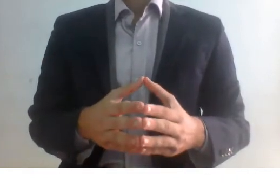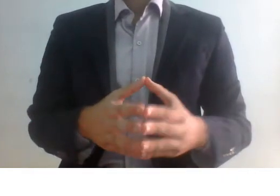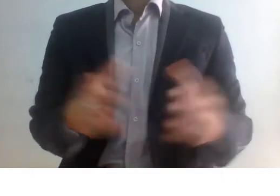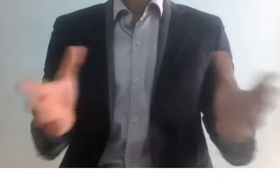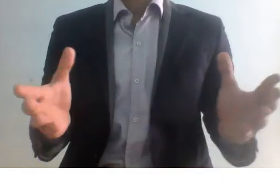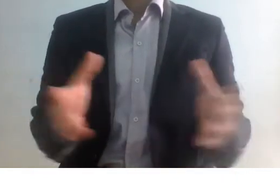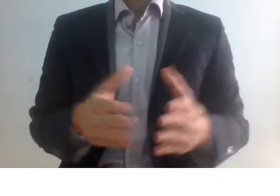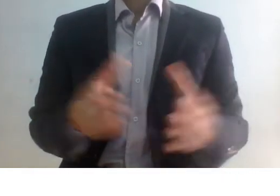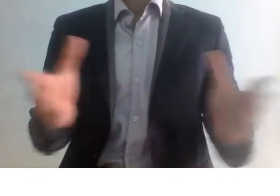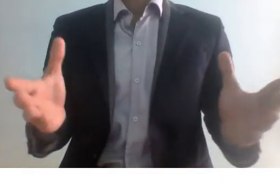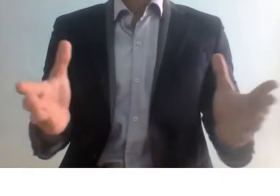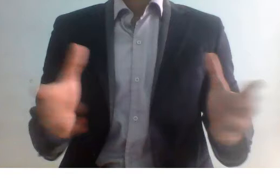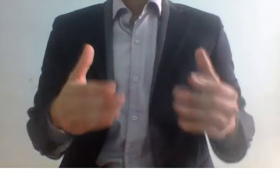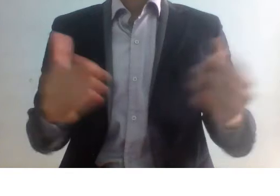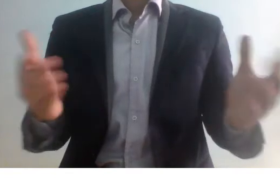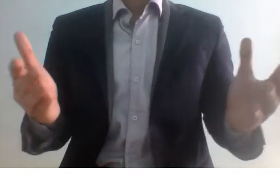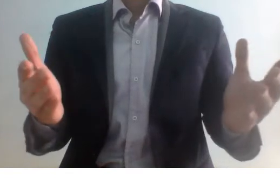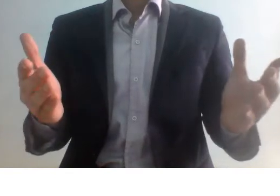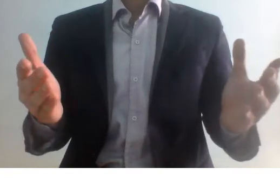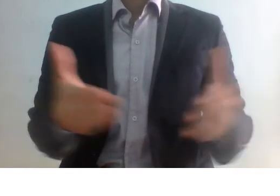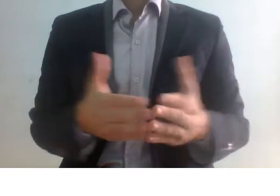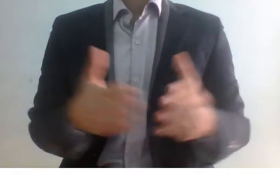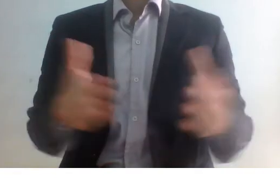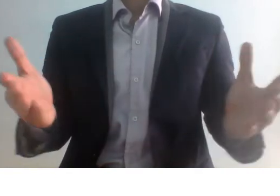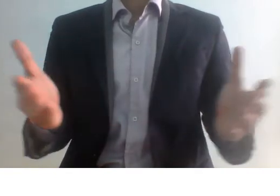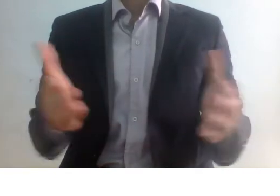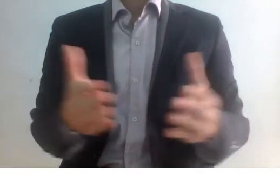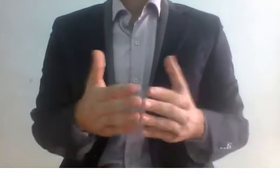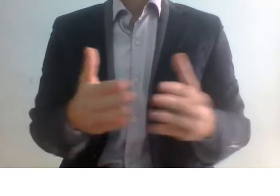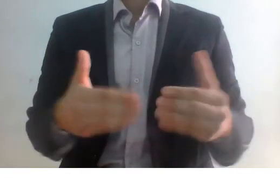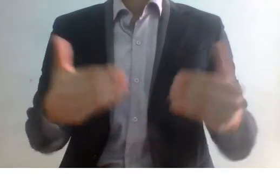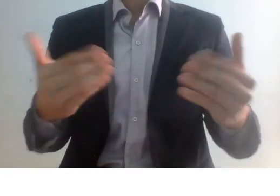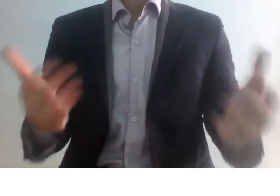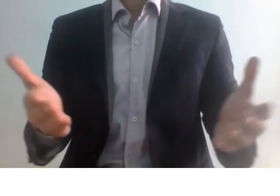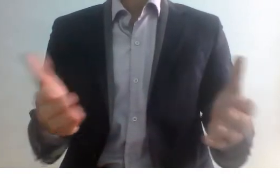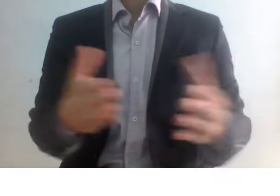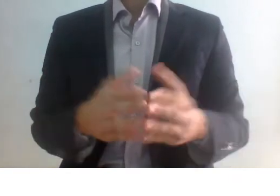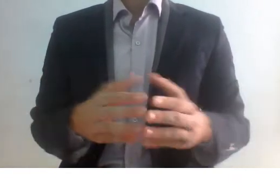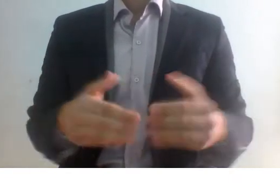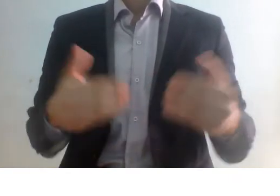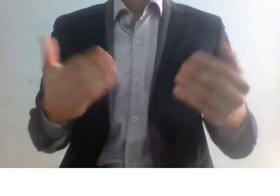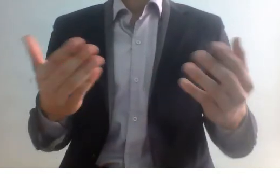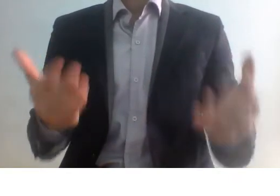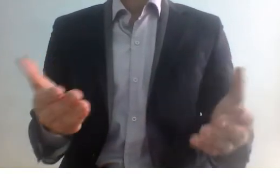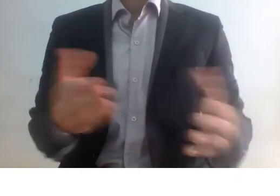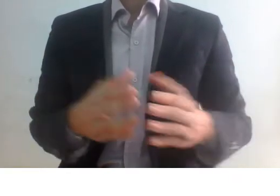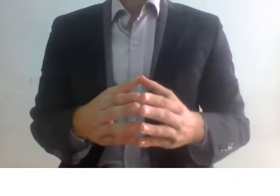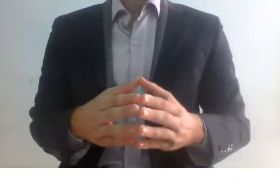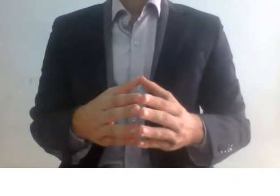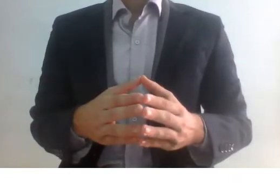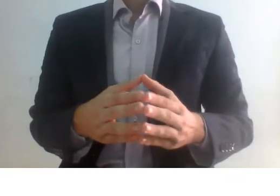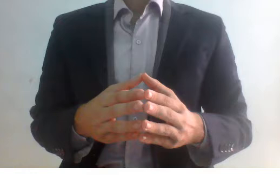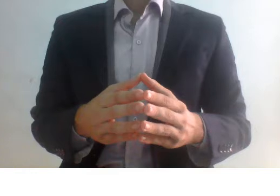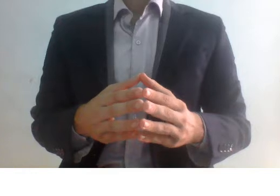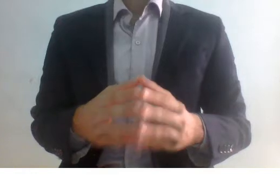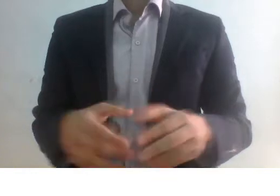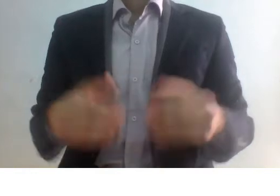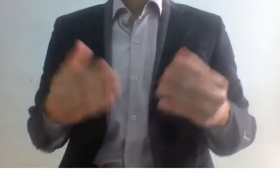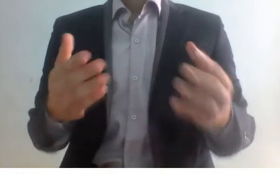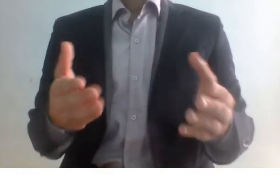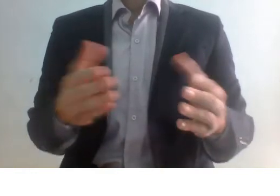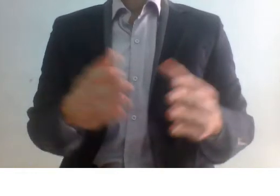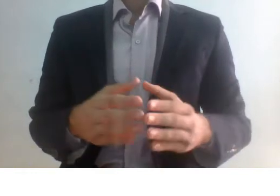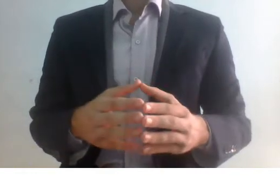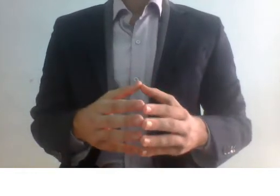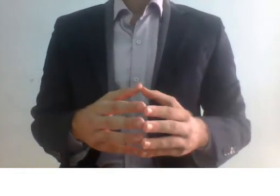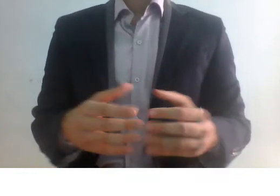tan sencillo como, ok, tienes a un intermediario entre una empresa que necesita un servicio y una población que necesita empleo. Entonces, ¿qué hace el